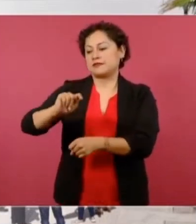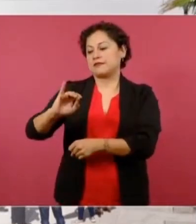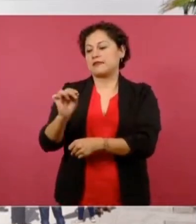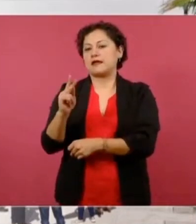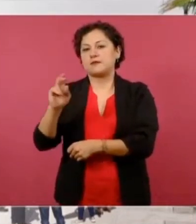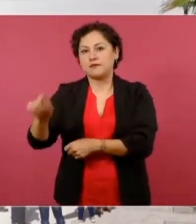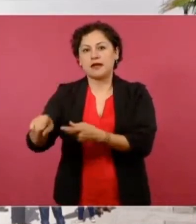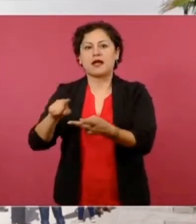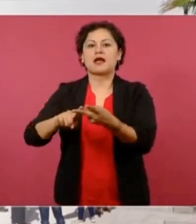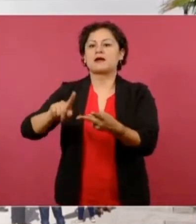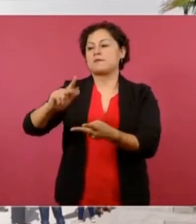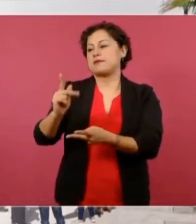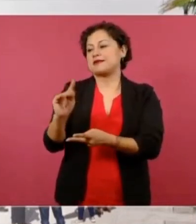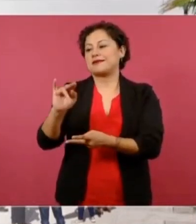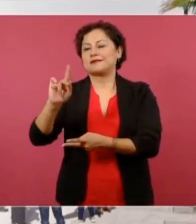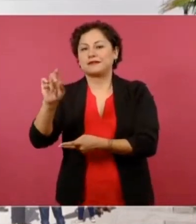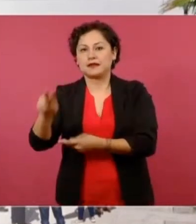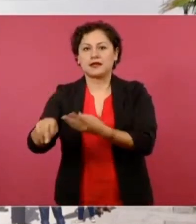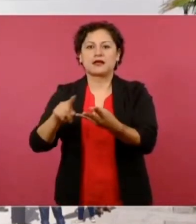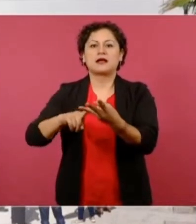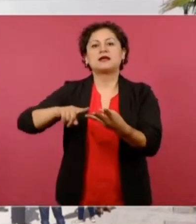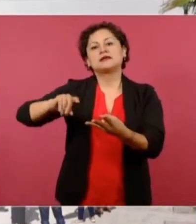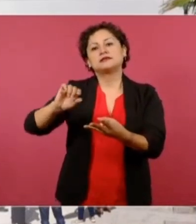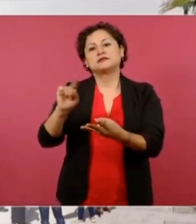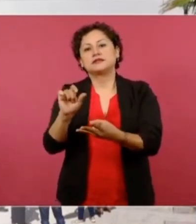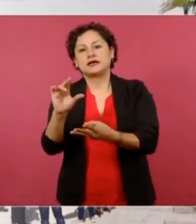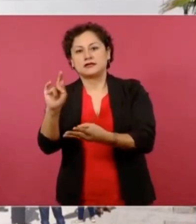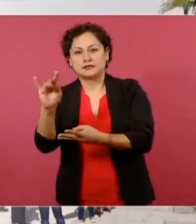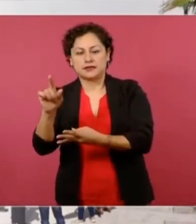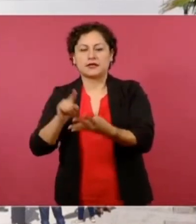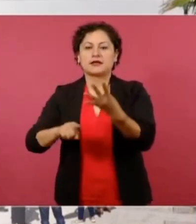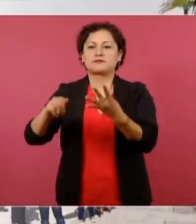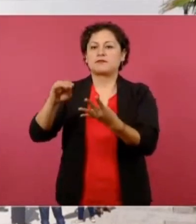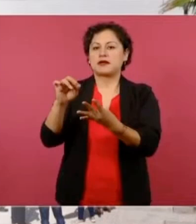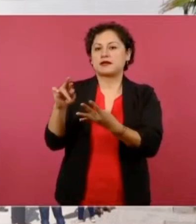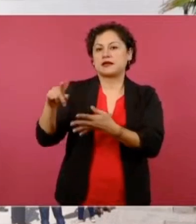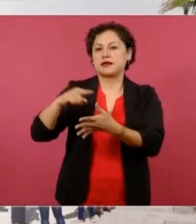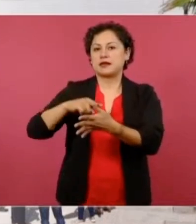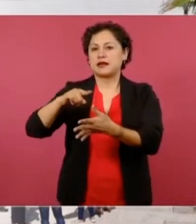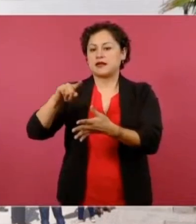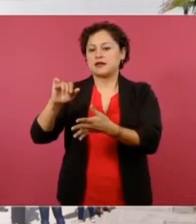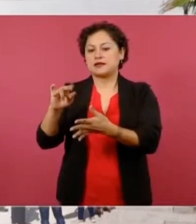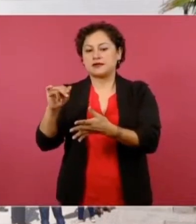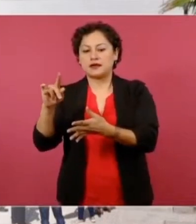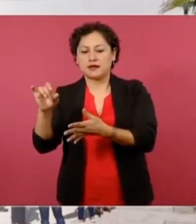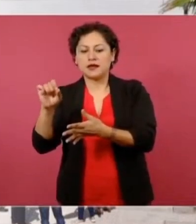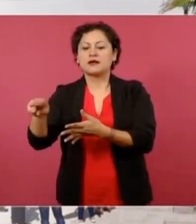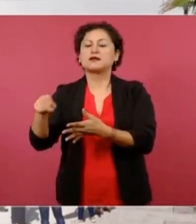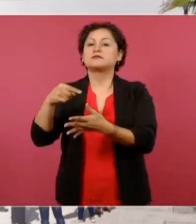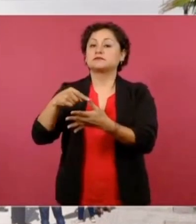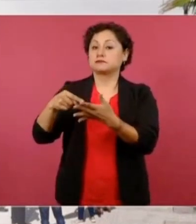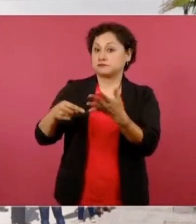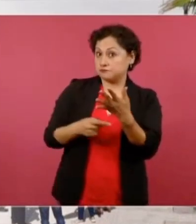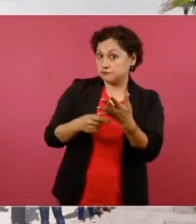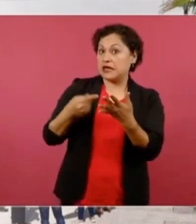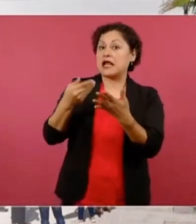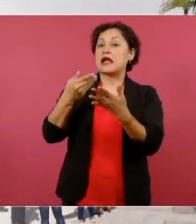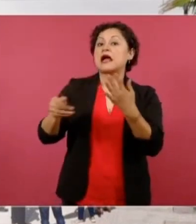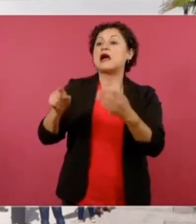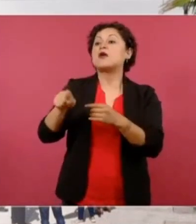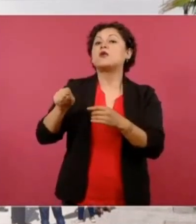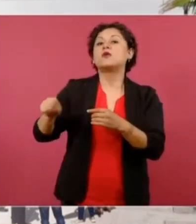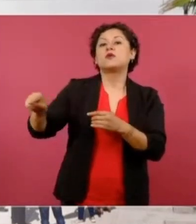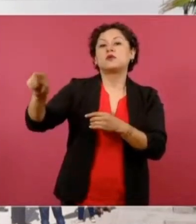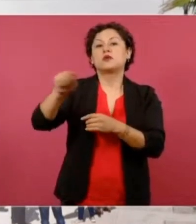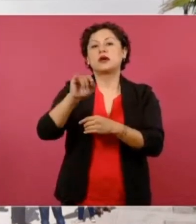Galeana, el Hospital de Petatlán, el de San Luis Acatlán, el de Marquelia, el de Olinalá, y actualmente se están construyendo los hospitales